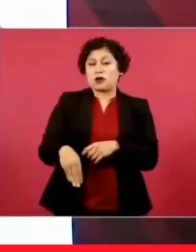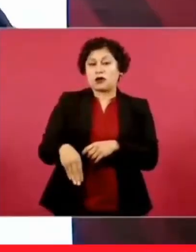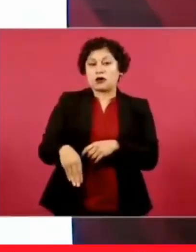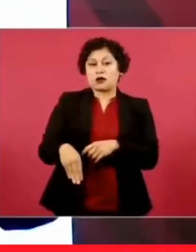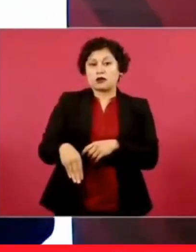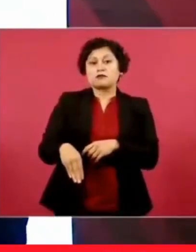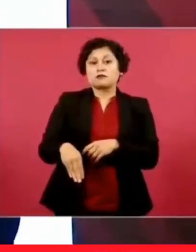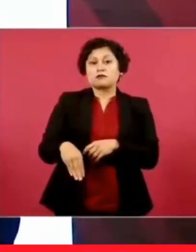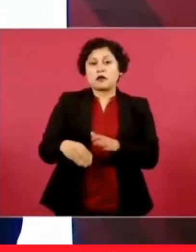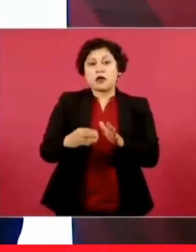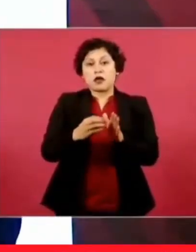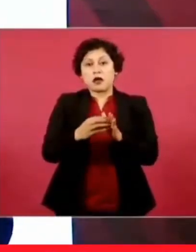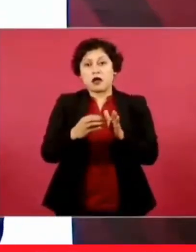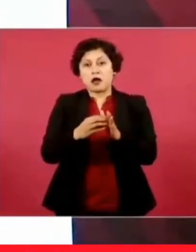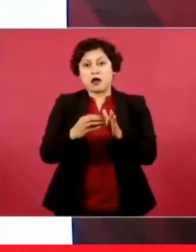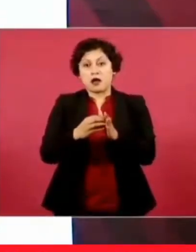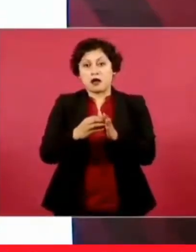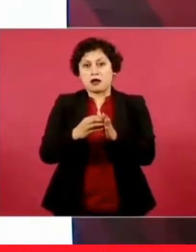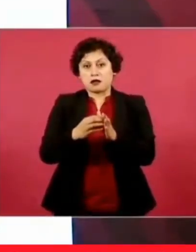atrás?